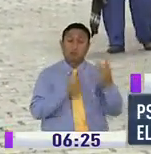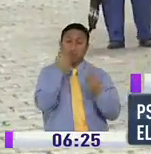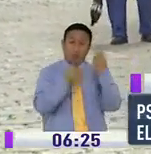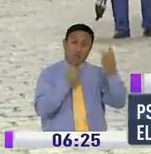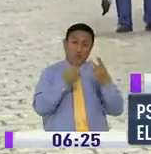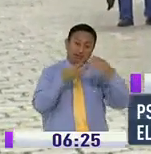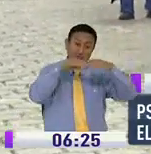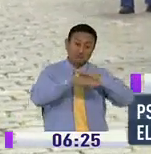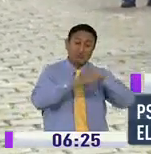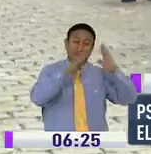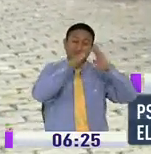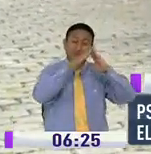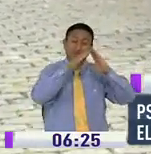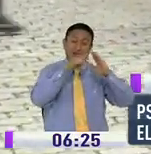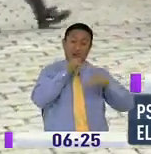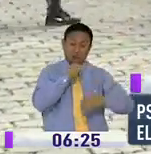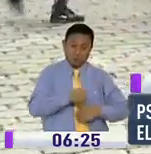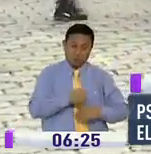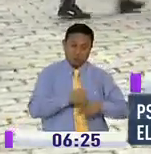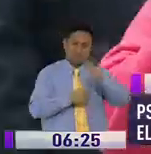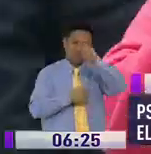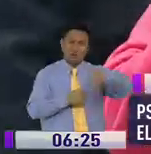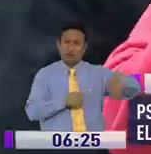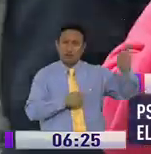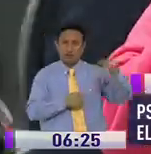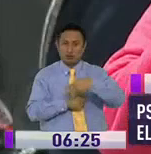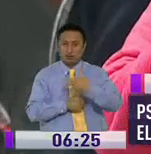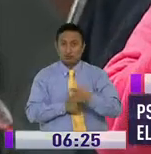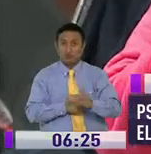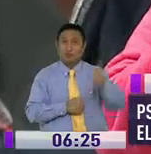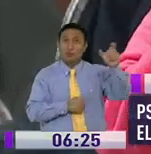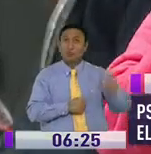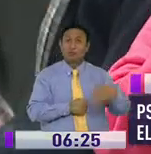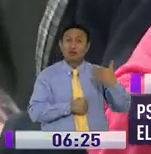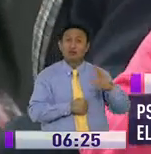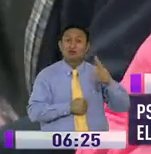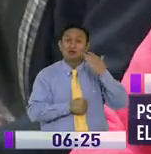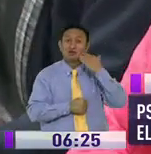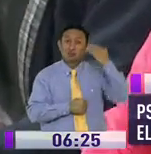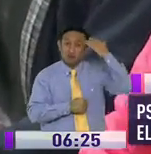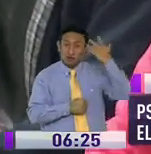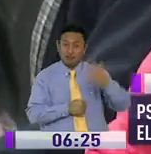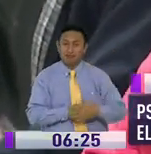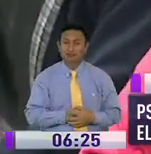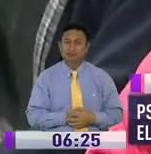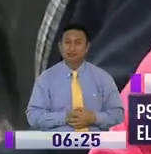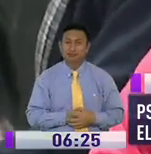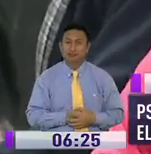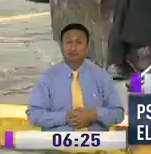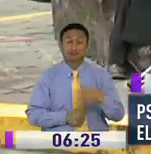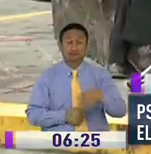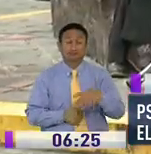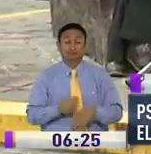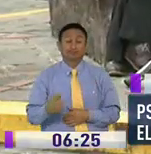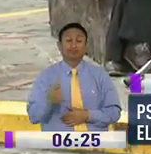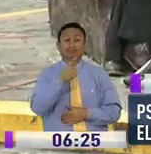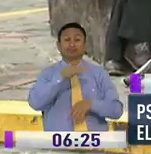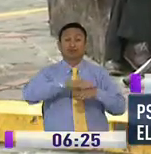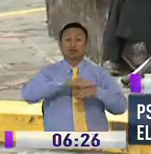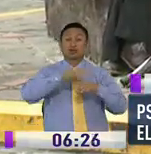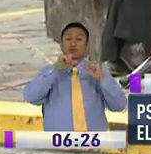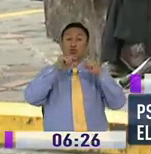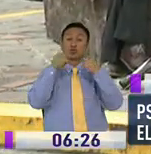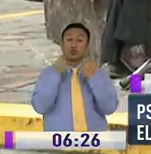de visitas en los centros geriátricos donde se encuentran asiladas las personas de la tercera edad. Y es precisamente porque este